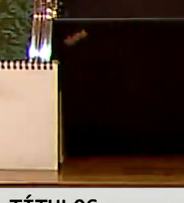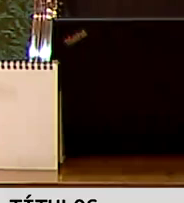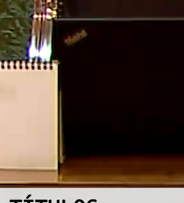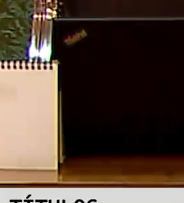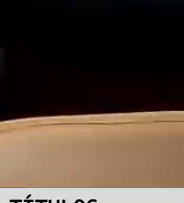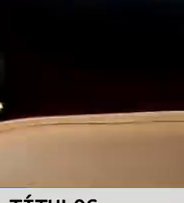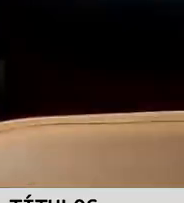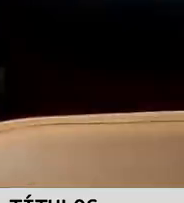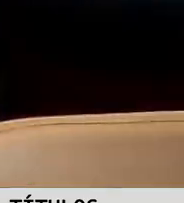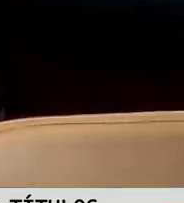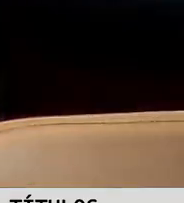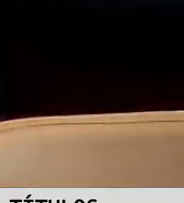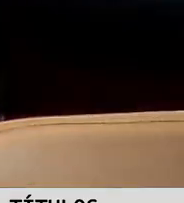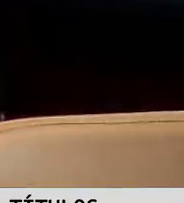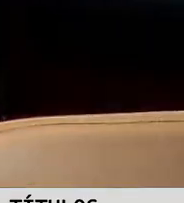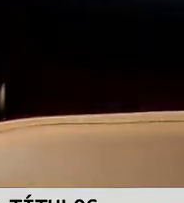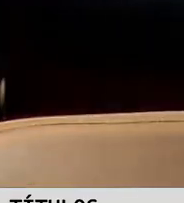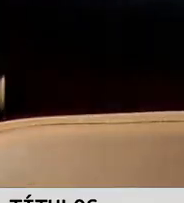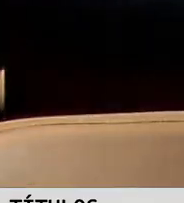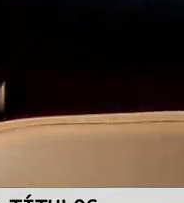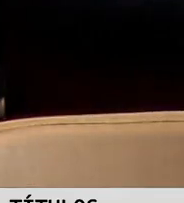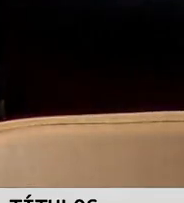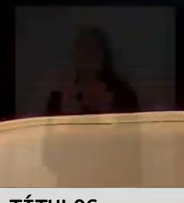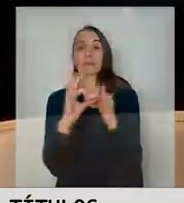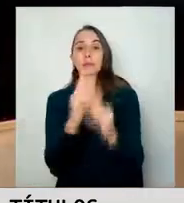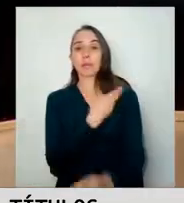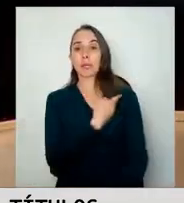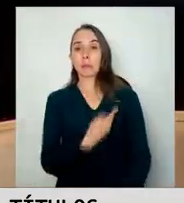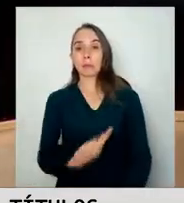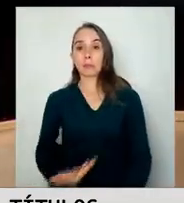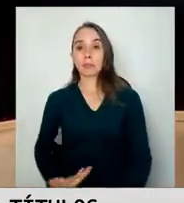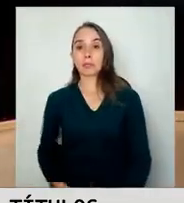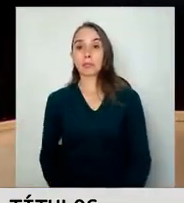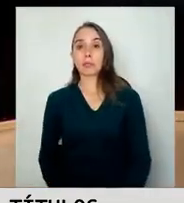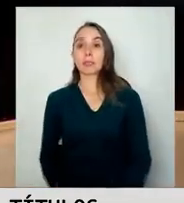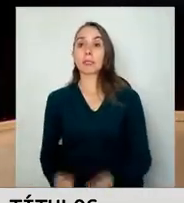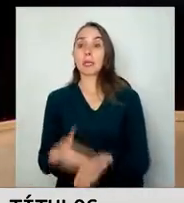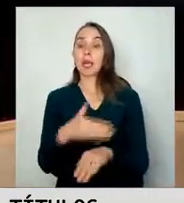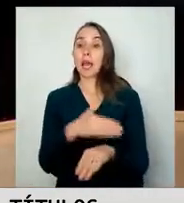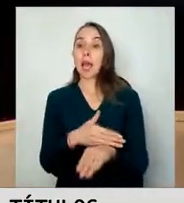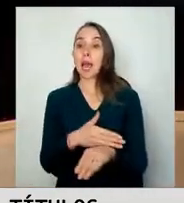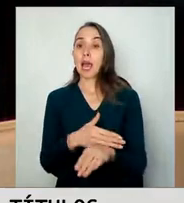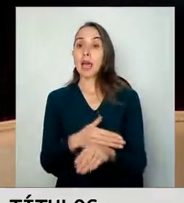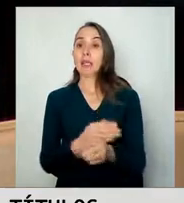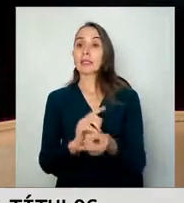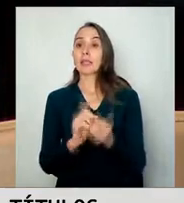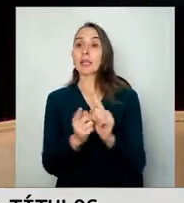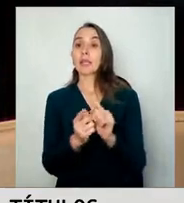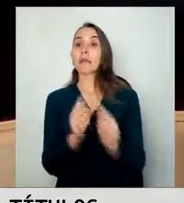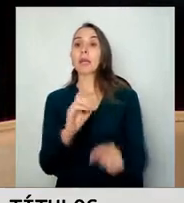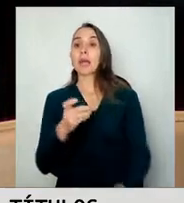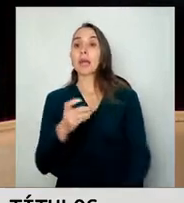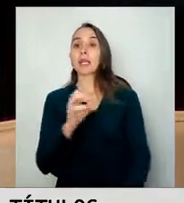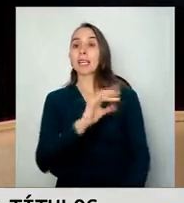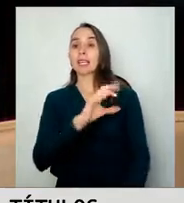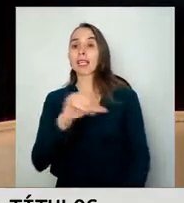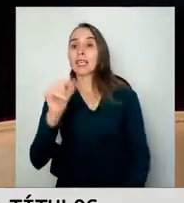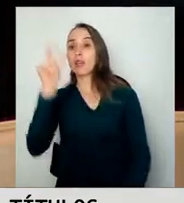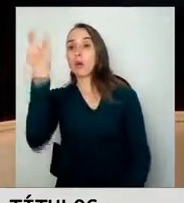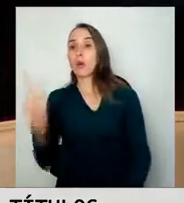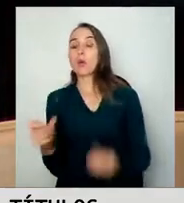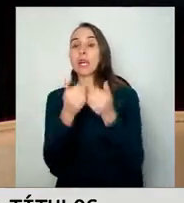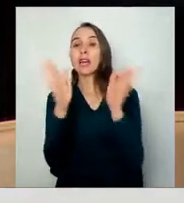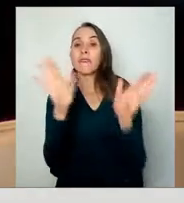Gracias presidente antes de convertirse en guerrillero y en uno de los Libertadores de chile Manuel Rodríguez